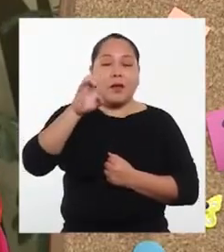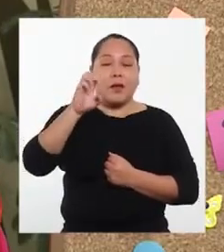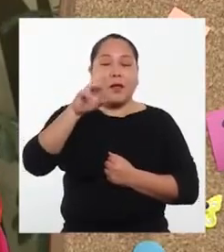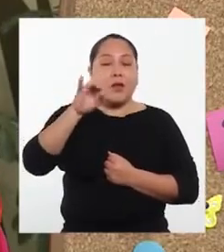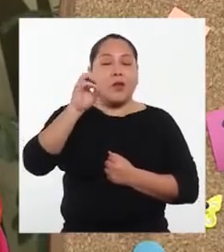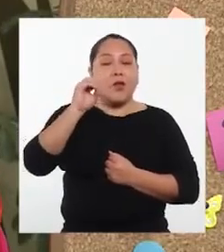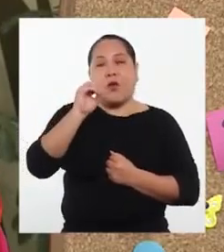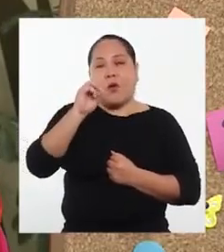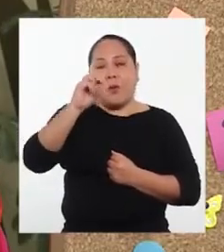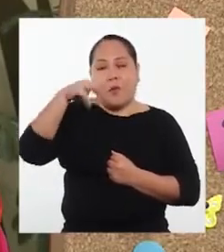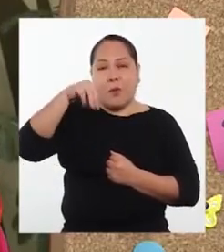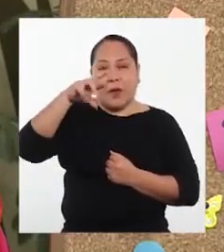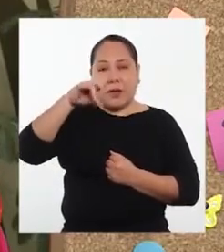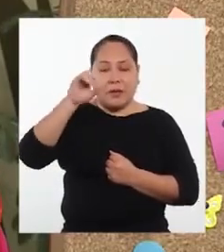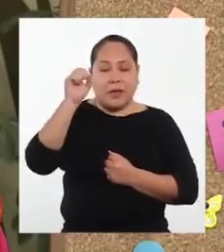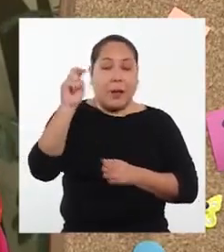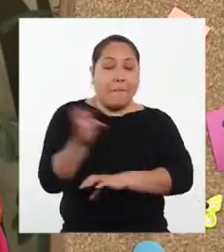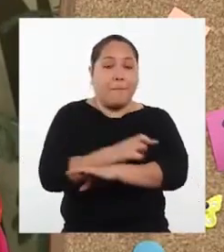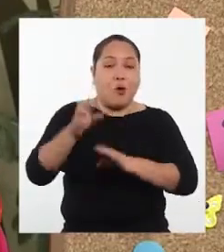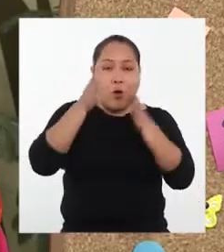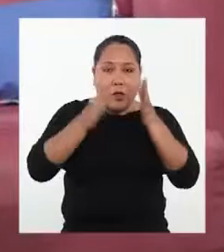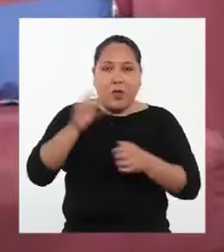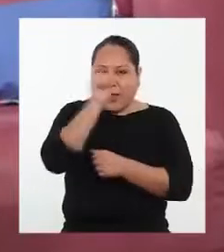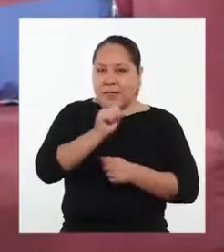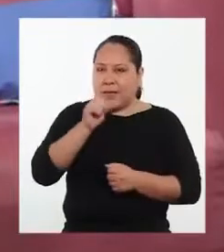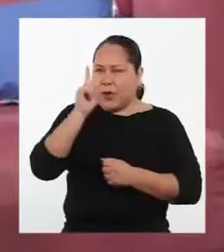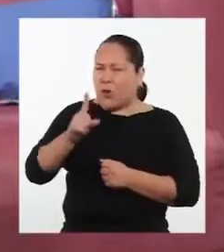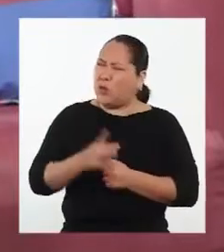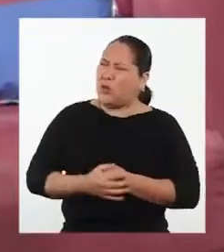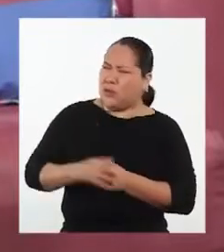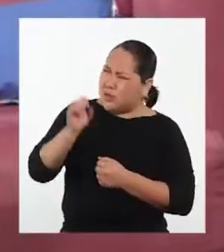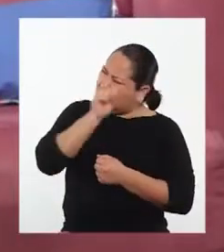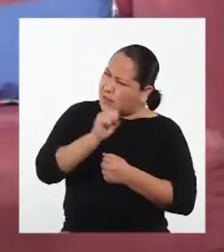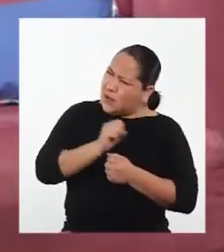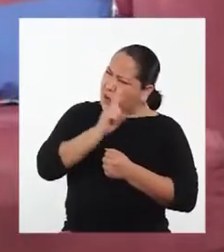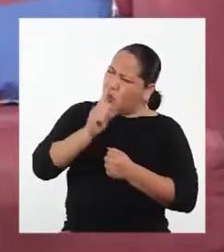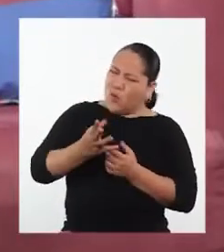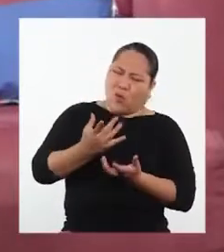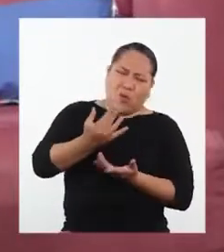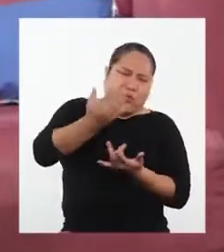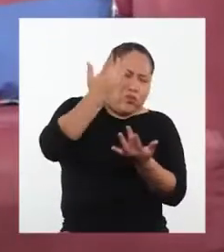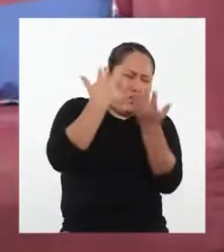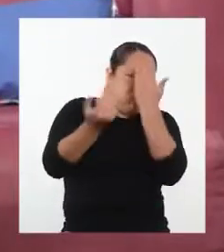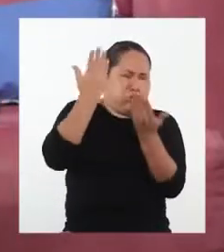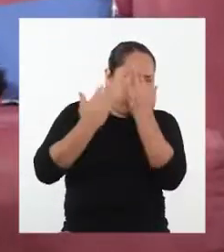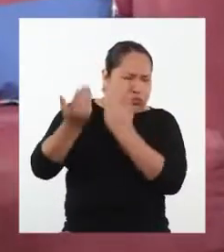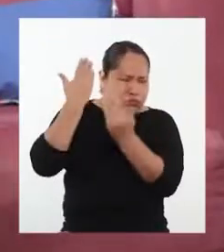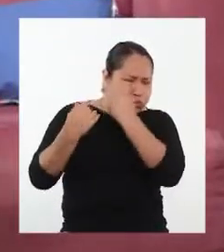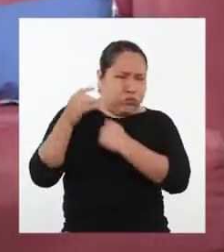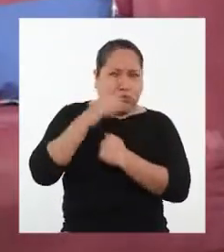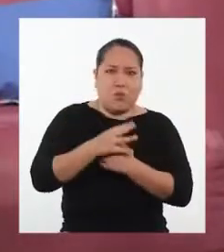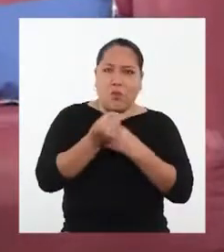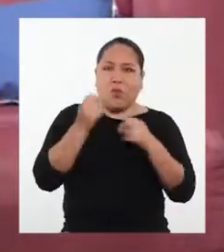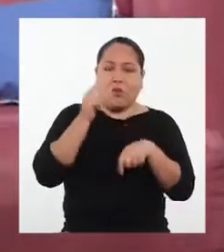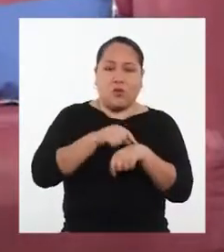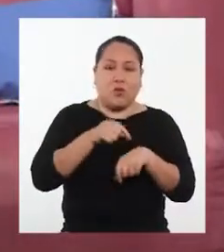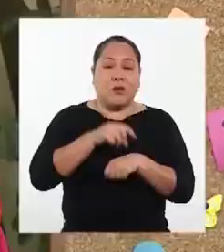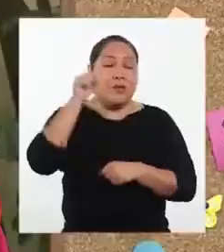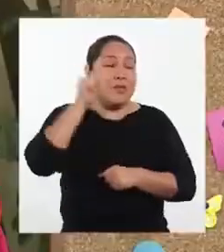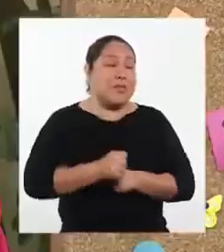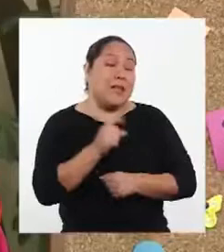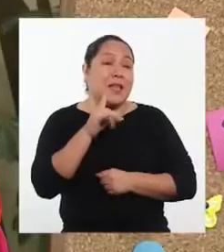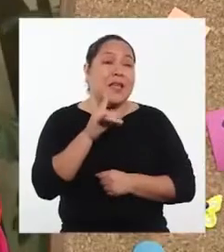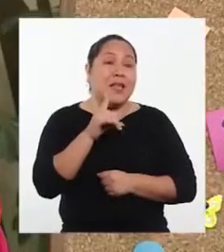Marcial, un poeta romano de inicios del siglo I. ¿El siglo I? Hace muchísimo